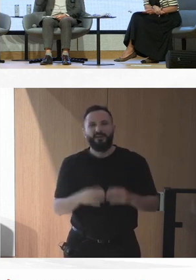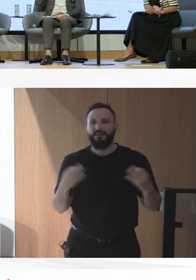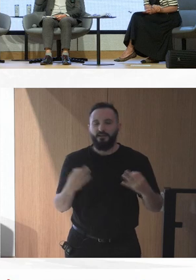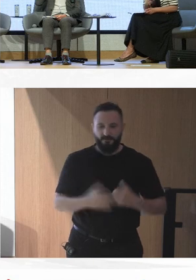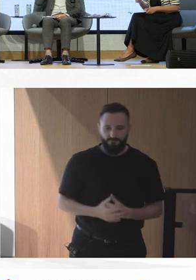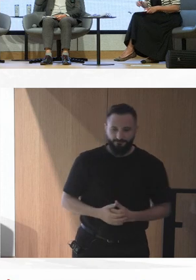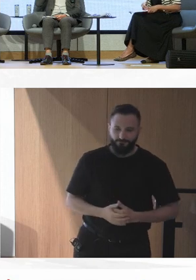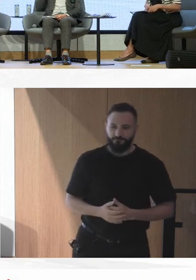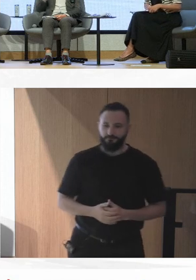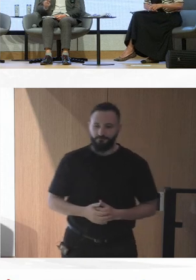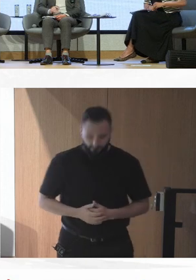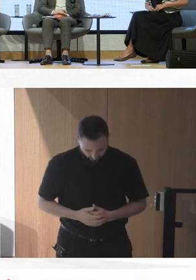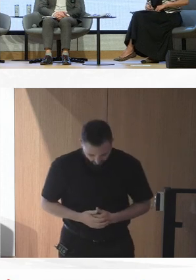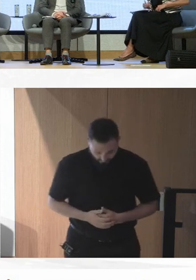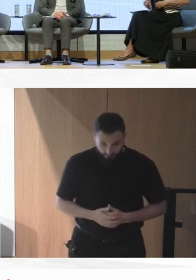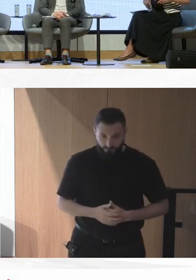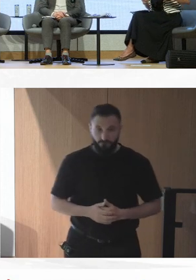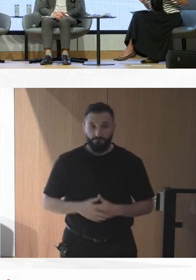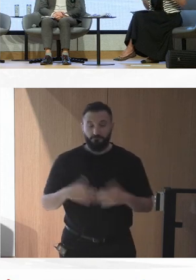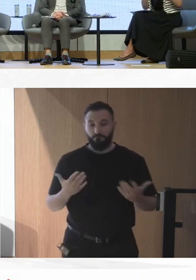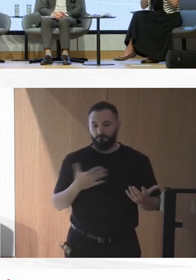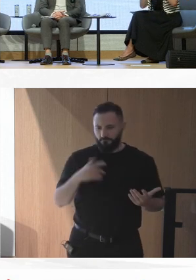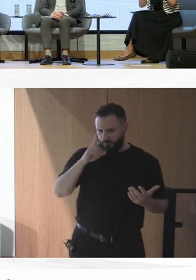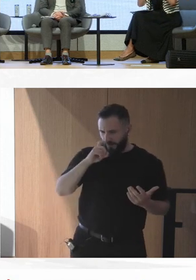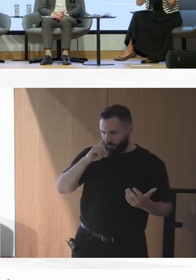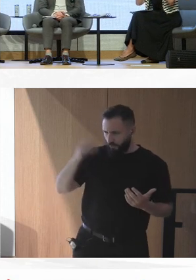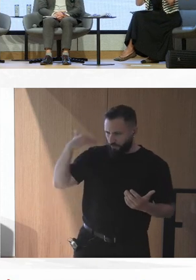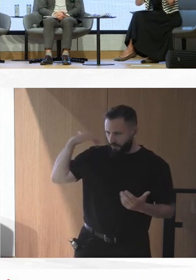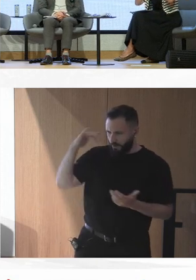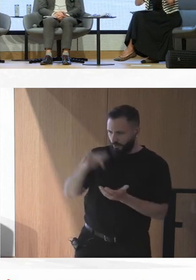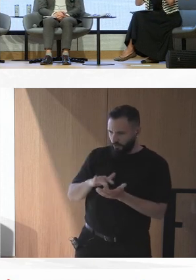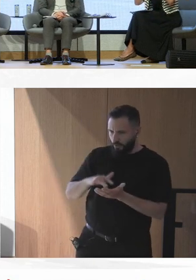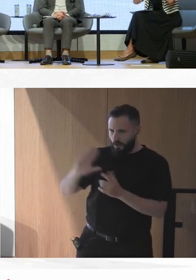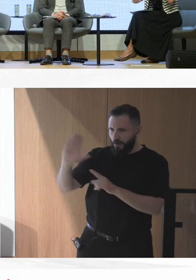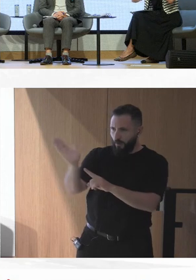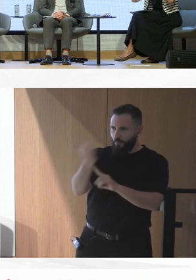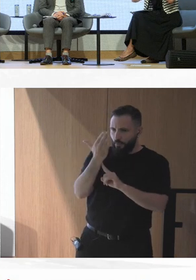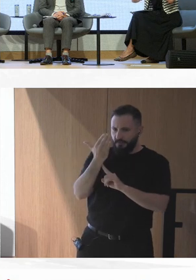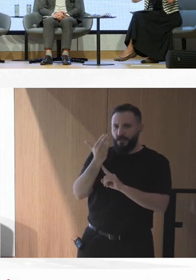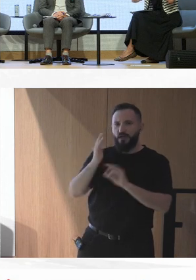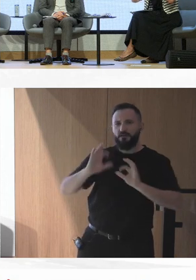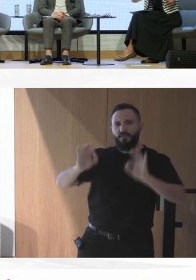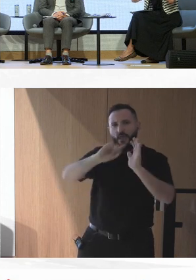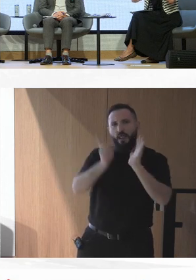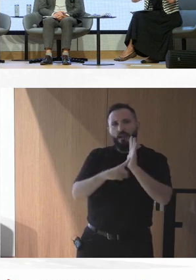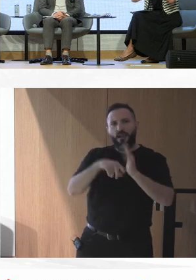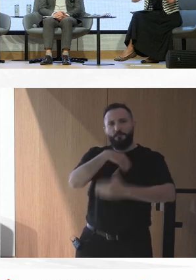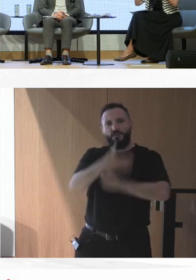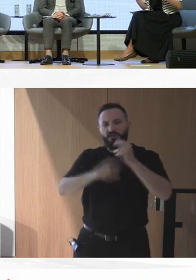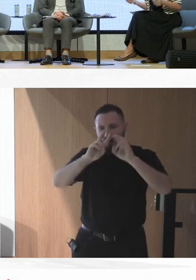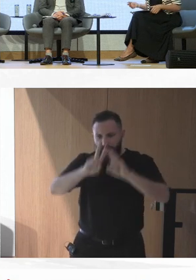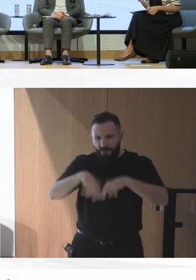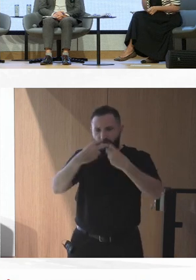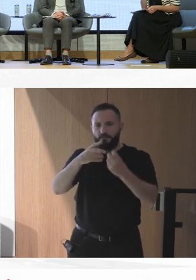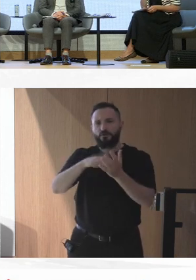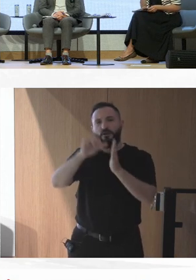Bueno, yo creo que recuerdo, ¿no?, cuando nos presentaron esa propuesta de reforma, ¿no?, de la ley procesal hace unos años, que